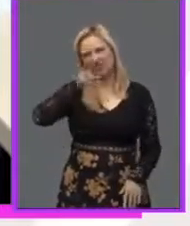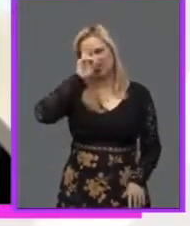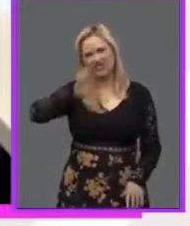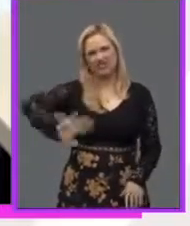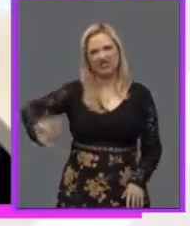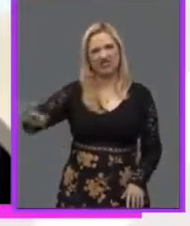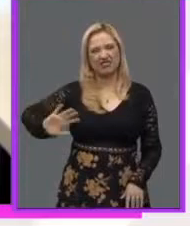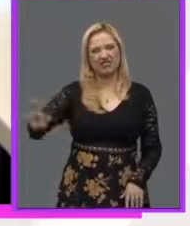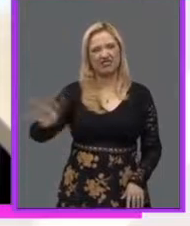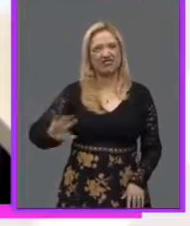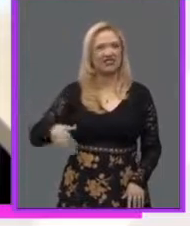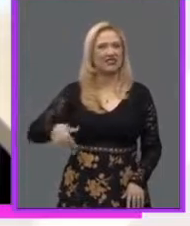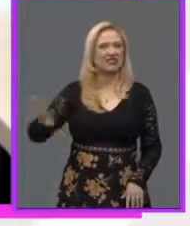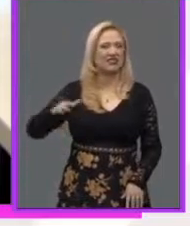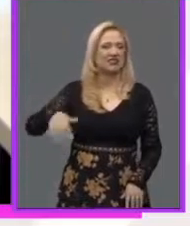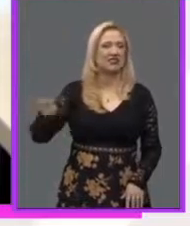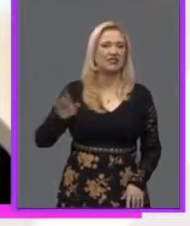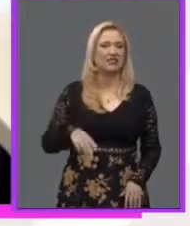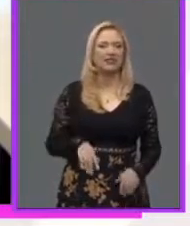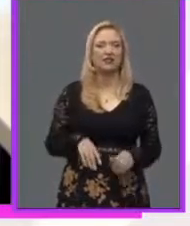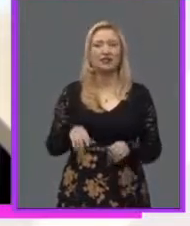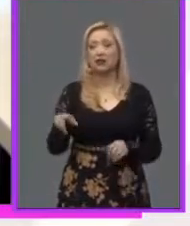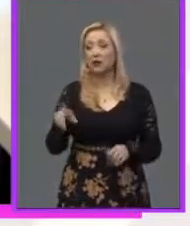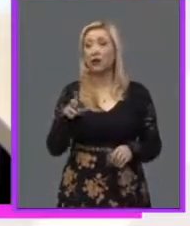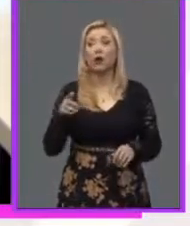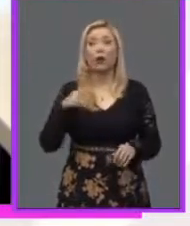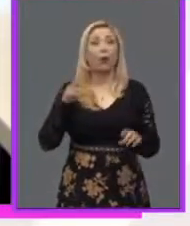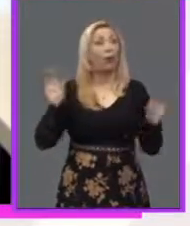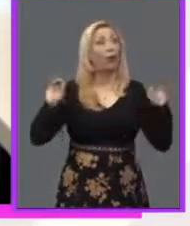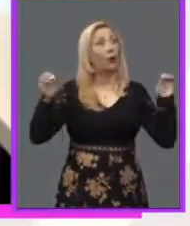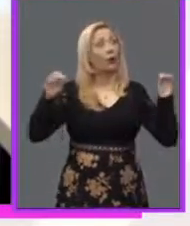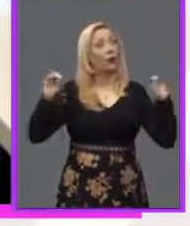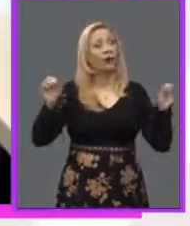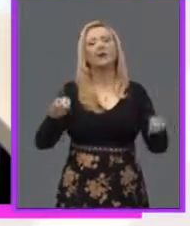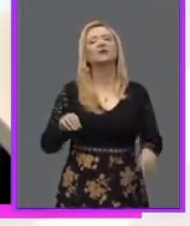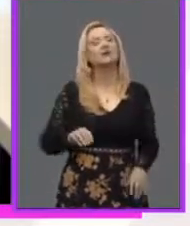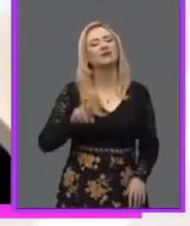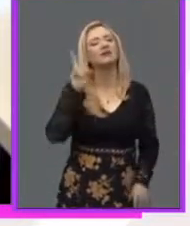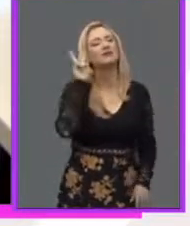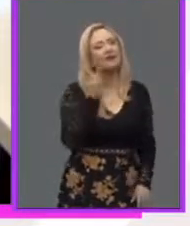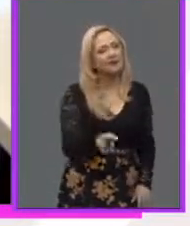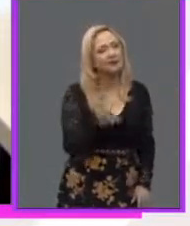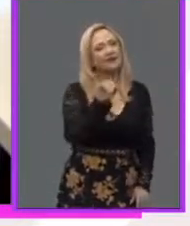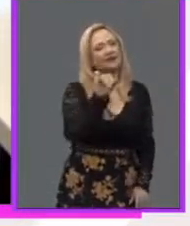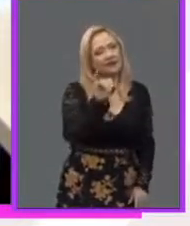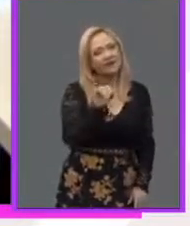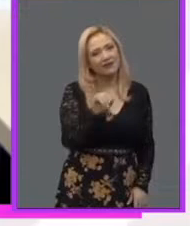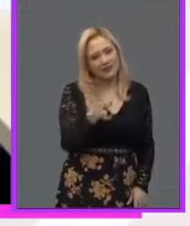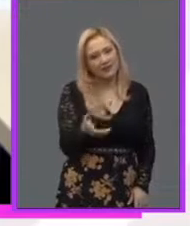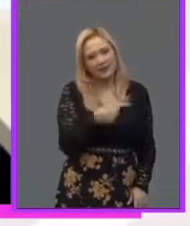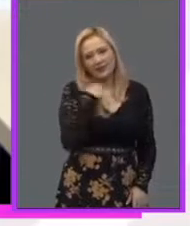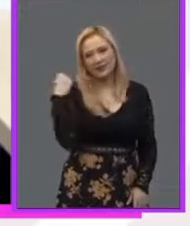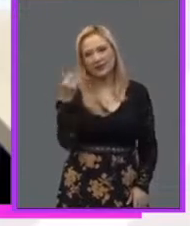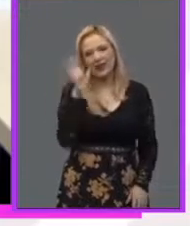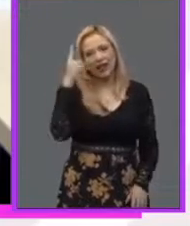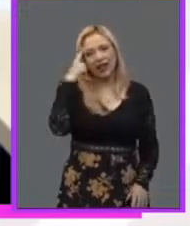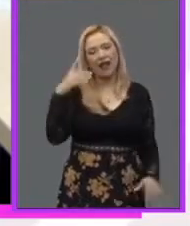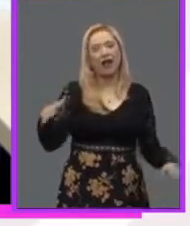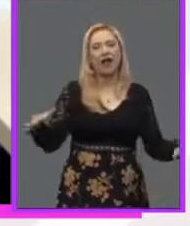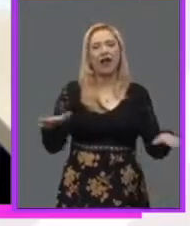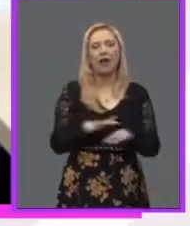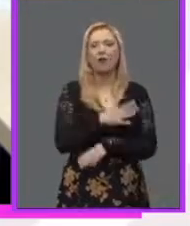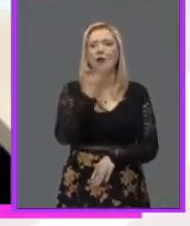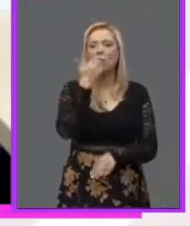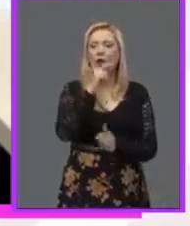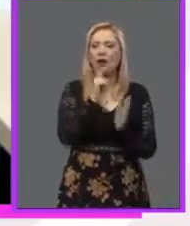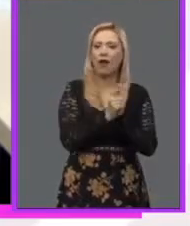las haya usado, que se vaya a confesar y que no nos hable, no va por allá. la lógica es cómo no ha habido una regulación y cómo